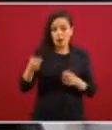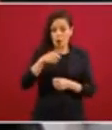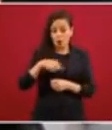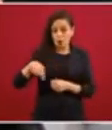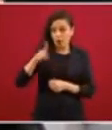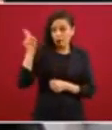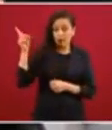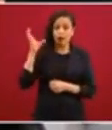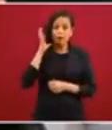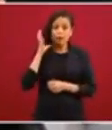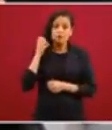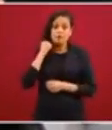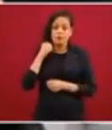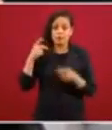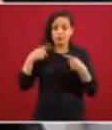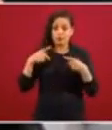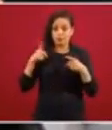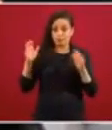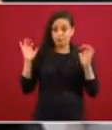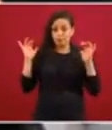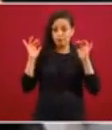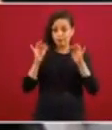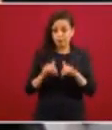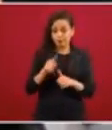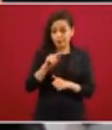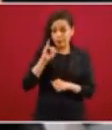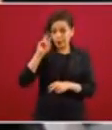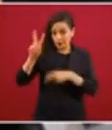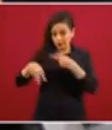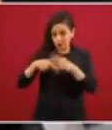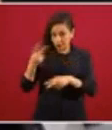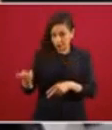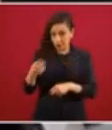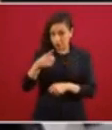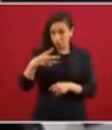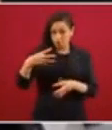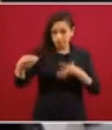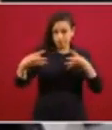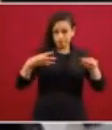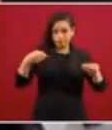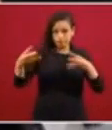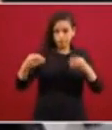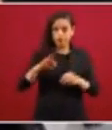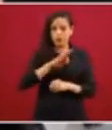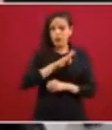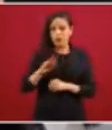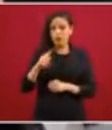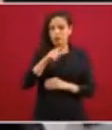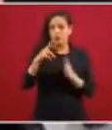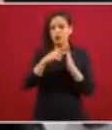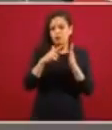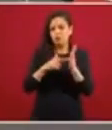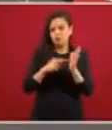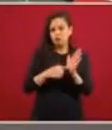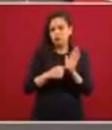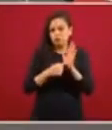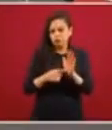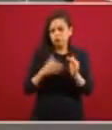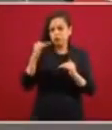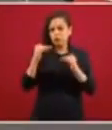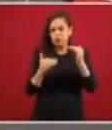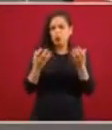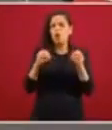legisladores. Si usted estaría apoyando también que en esta pandemia se pueda regularizar o hablar sobre este tema en el Senado. Muchas